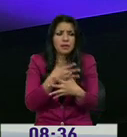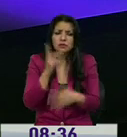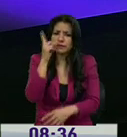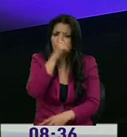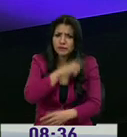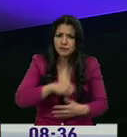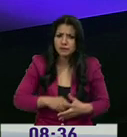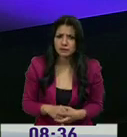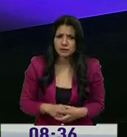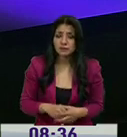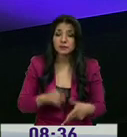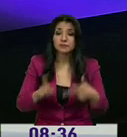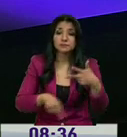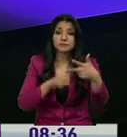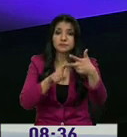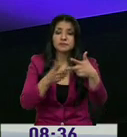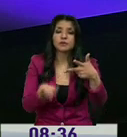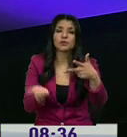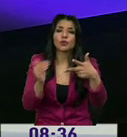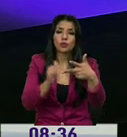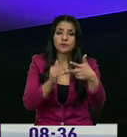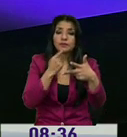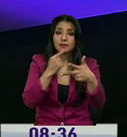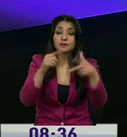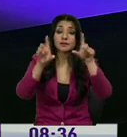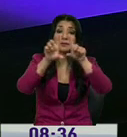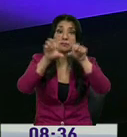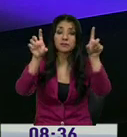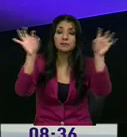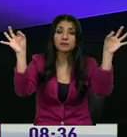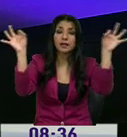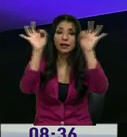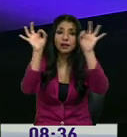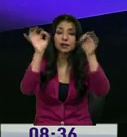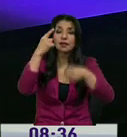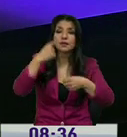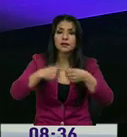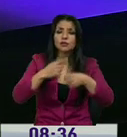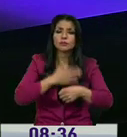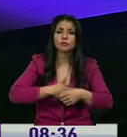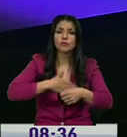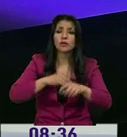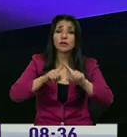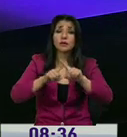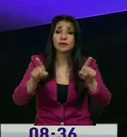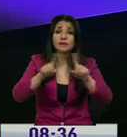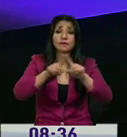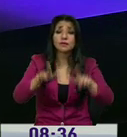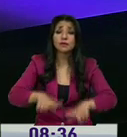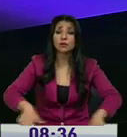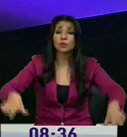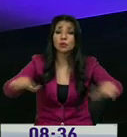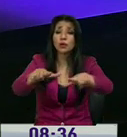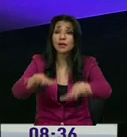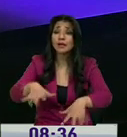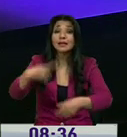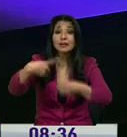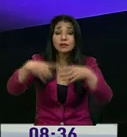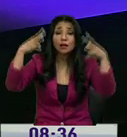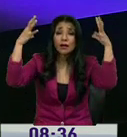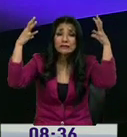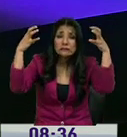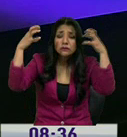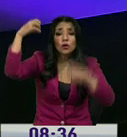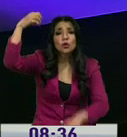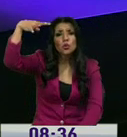complicada. Y algo más, vuelvo y repito a la empresa eléctrica Quito. Hay muchísimos sectores de Quito que no